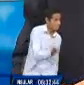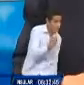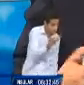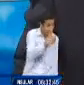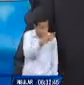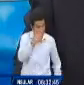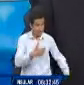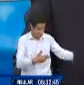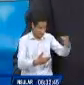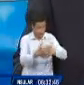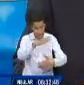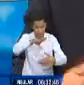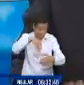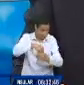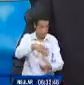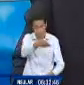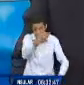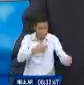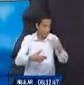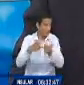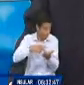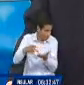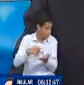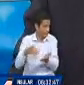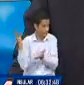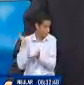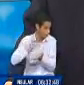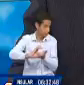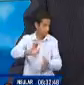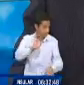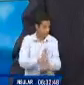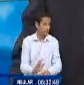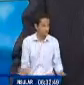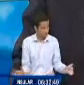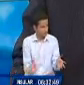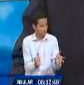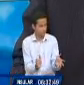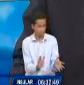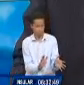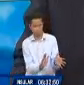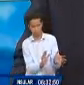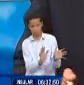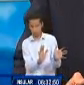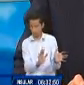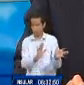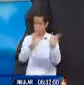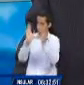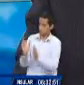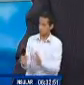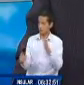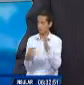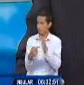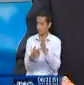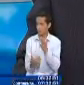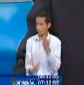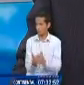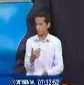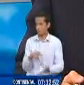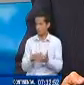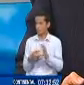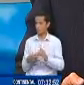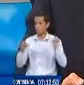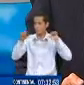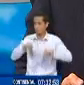que que comience a explorar que comiencen a resolver a desarrollar el sector minero pero por otro lado tenemos una salvaguardia que afecta la